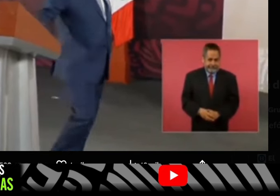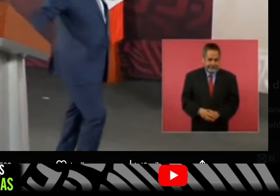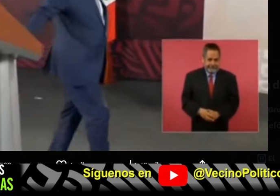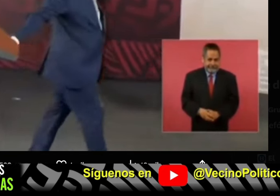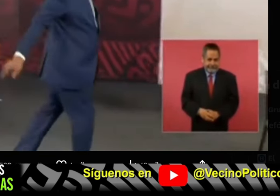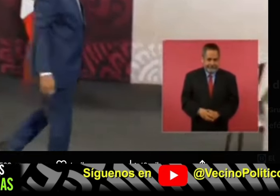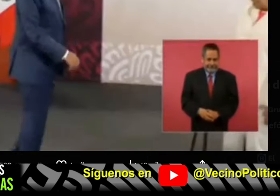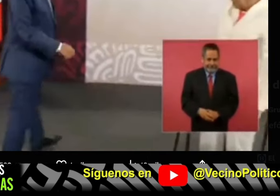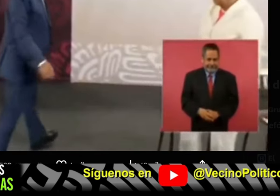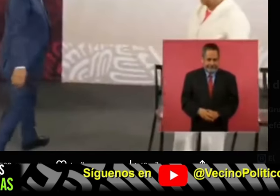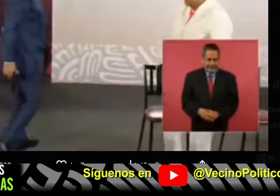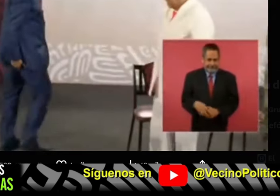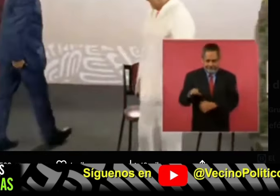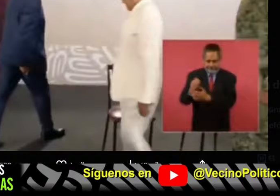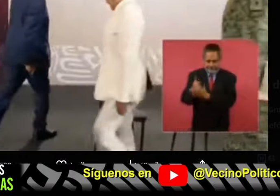presidenta